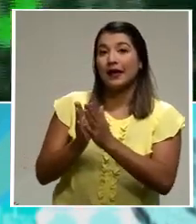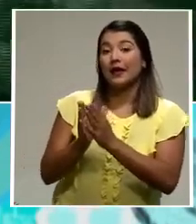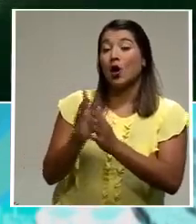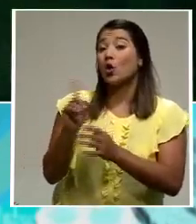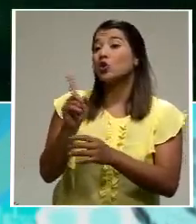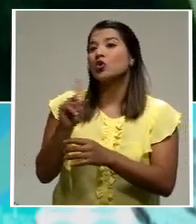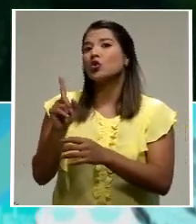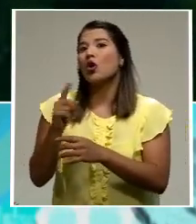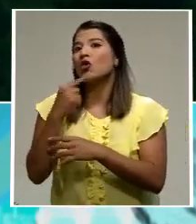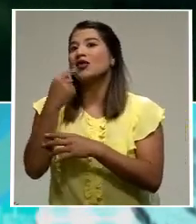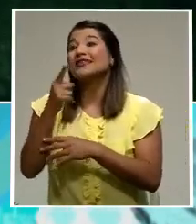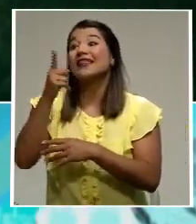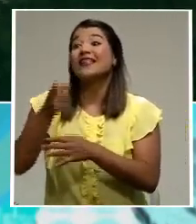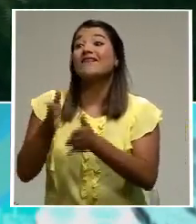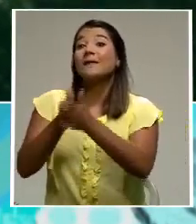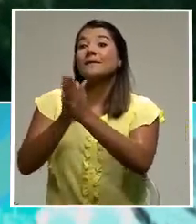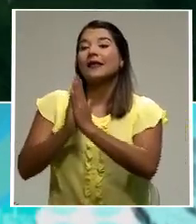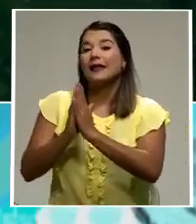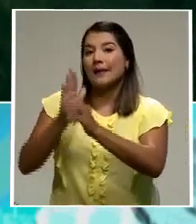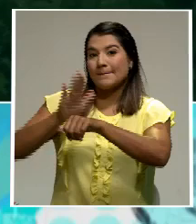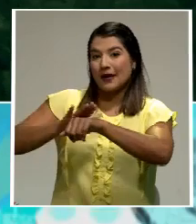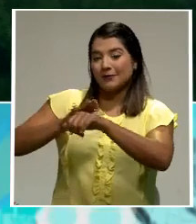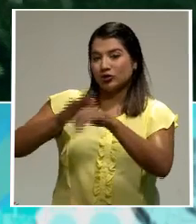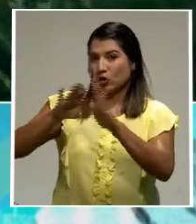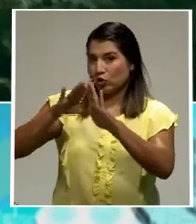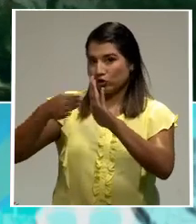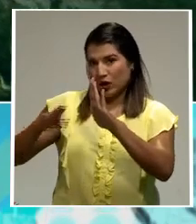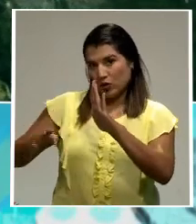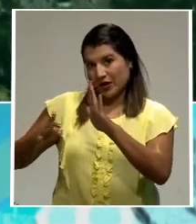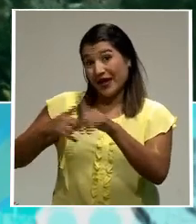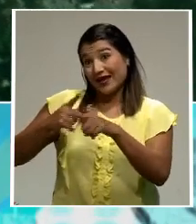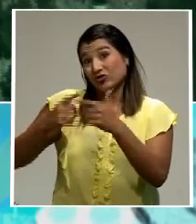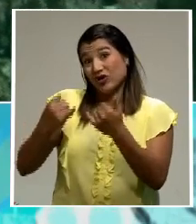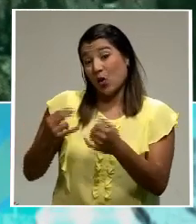en $12.3 y quedó con esta negociación en